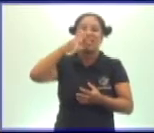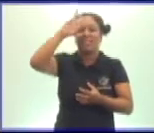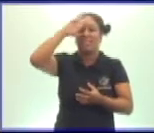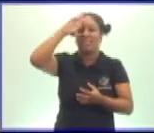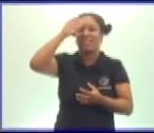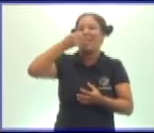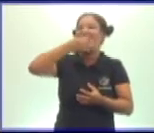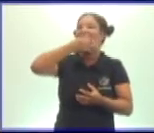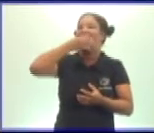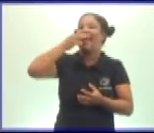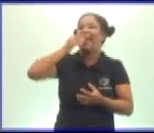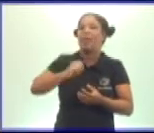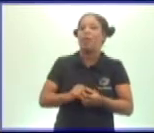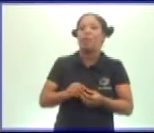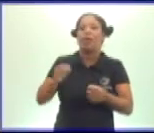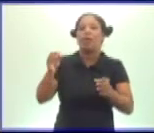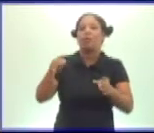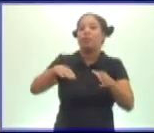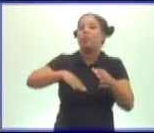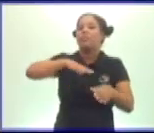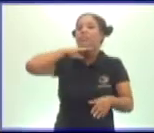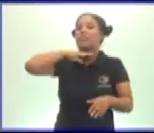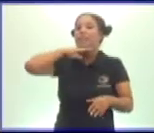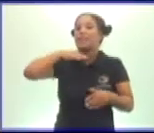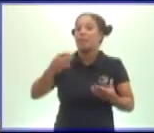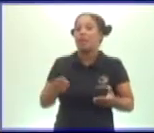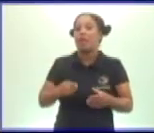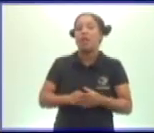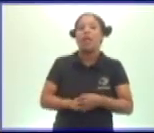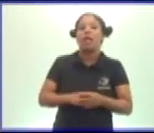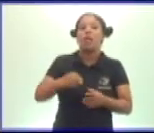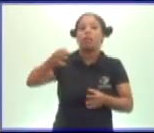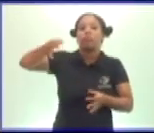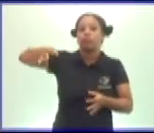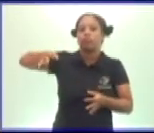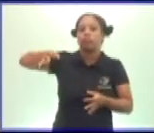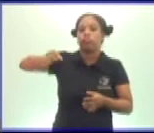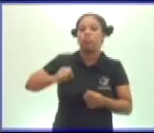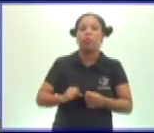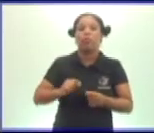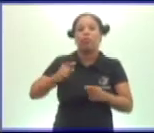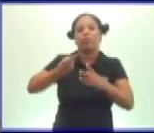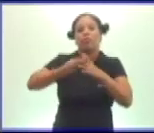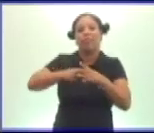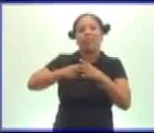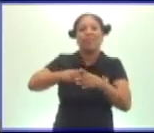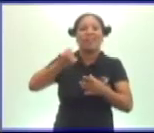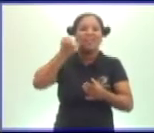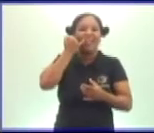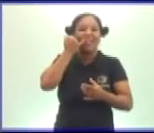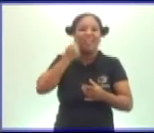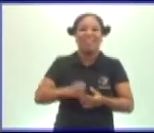los orificios que se producen cuando se está reparando una pieza dental.